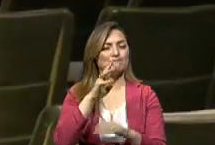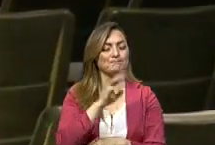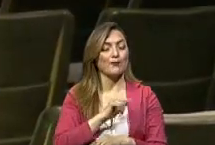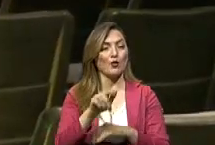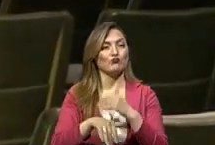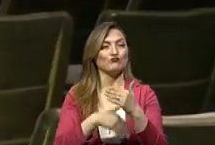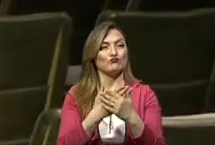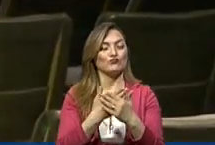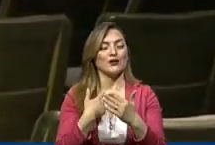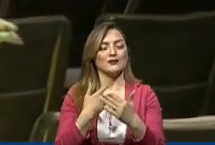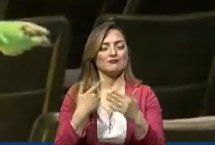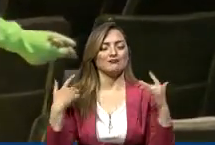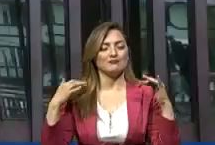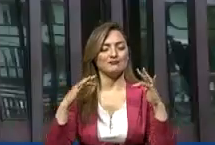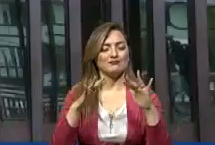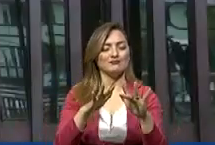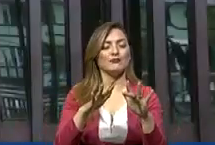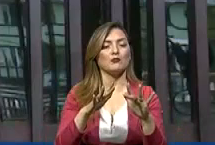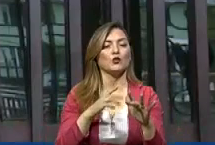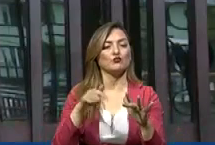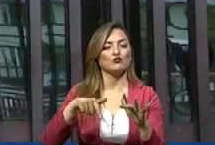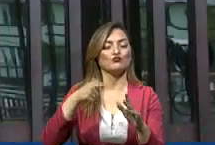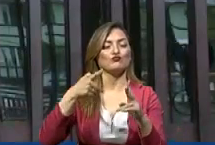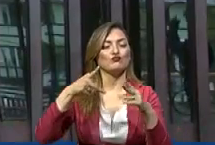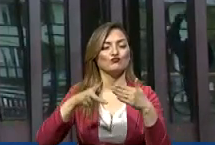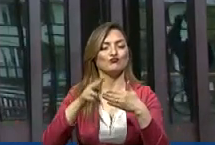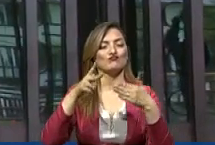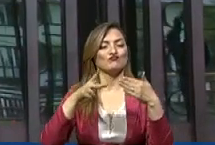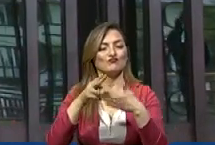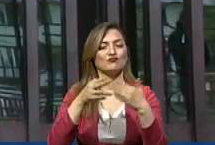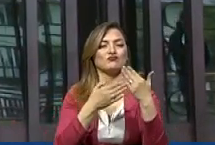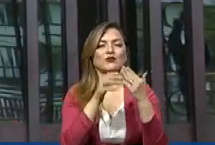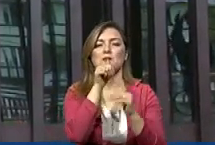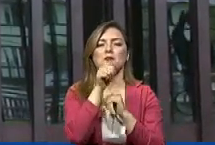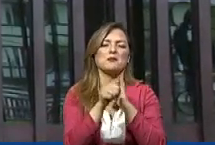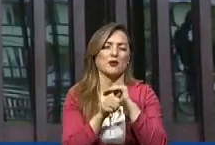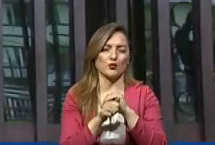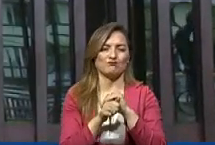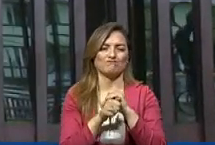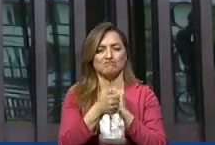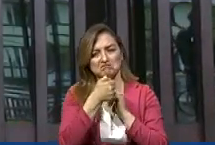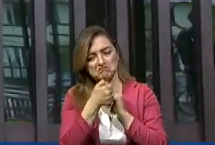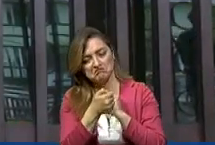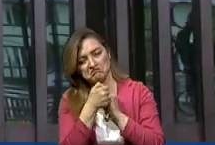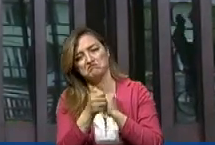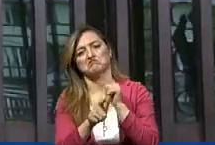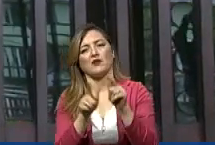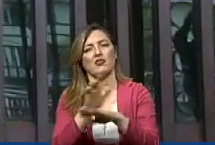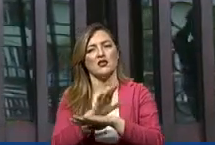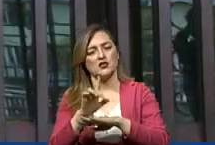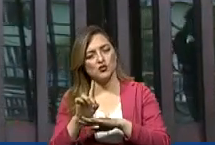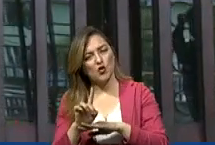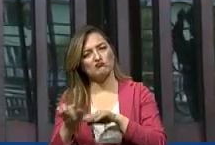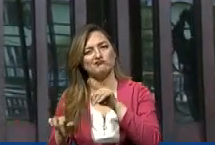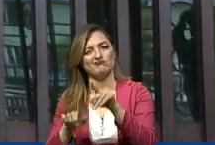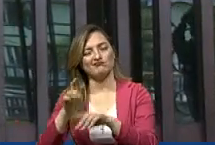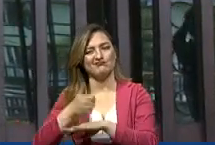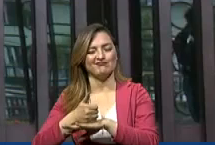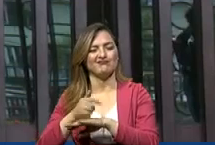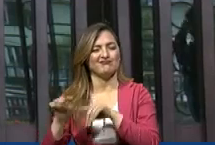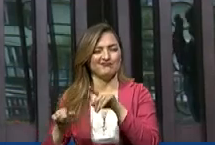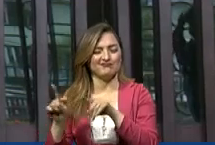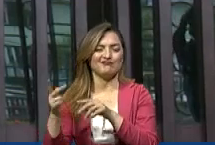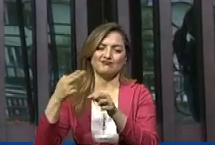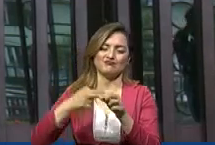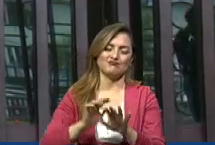día de hoy a las 19:30. El día de inauguración vamos a tener un evento privado, lamentablemente por el aforo del teatro, en donde vendrán